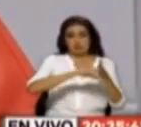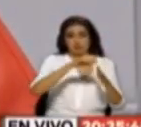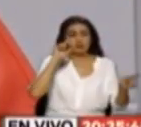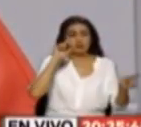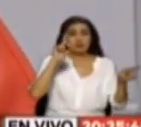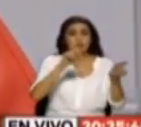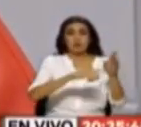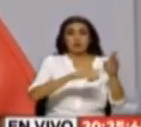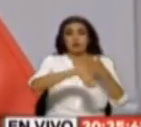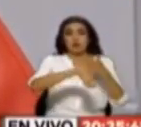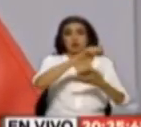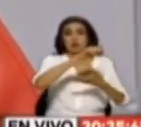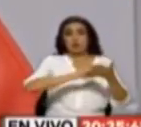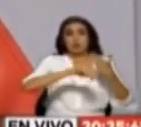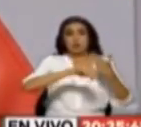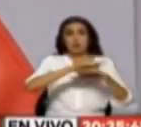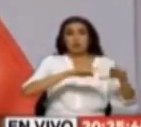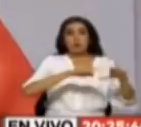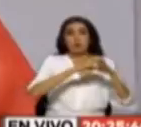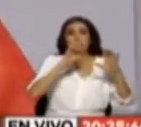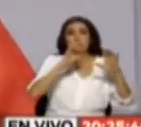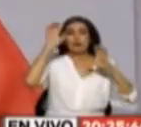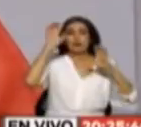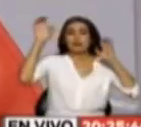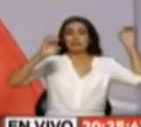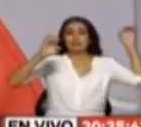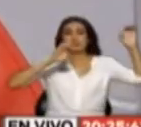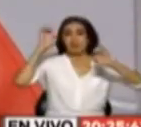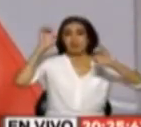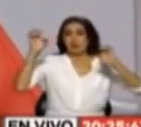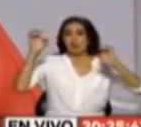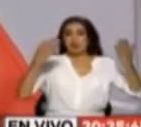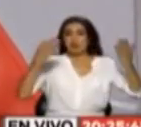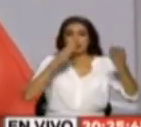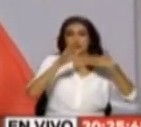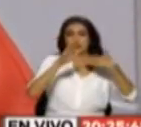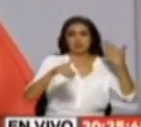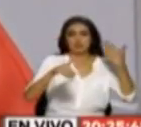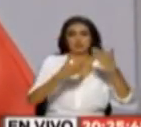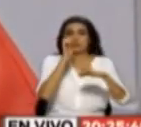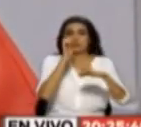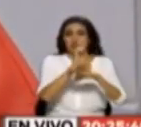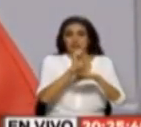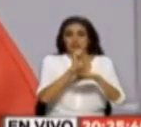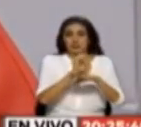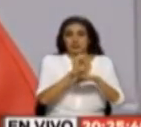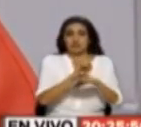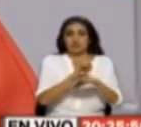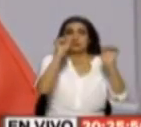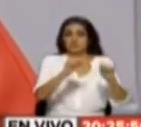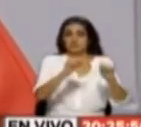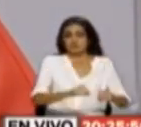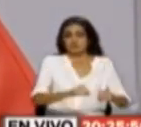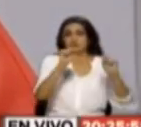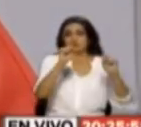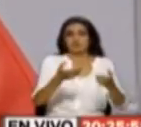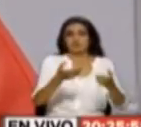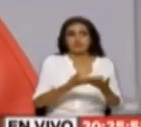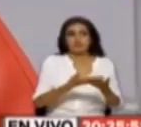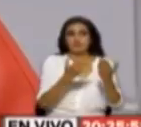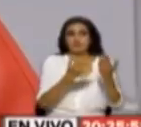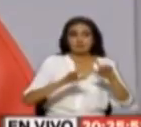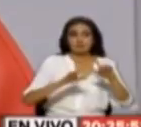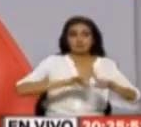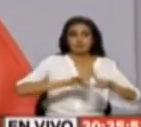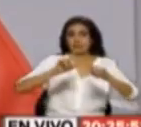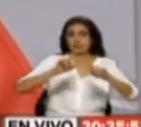convenio precisamente para que esa estrategia de fortalecimiento a nivel nacional desde las políticas públicas puedan permear en los distintos